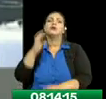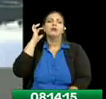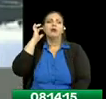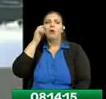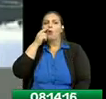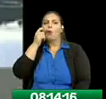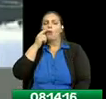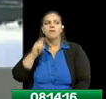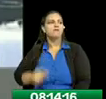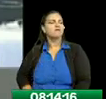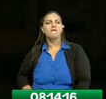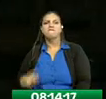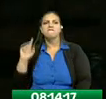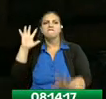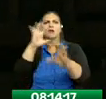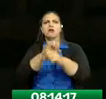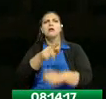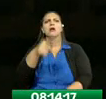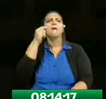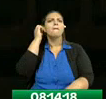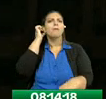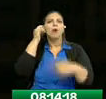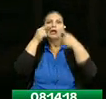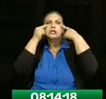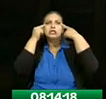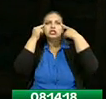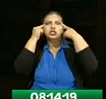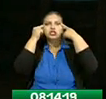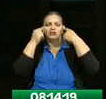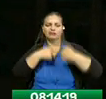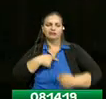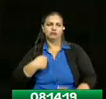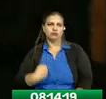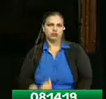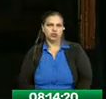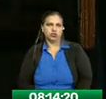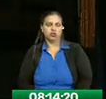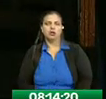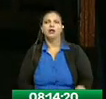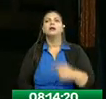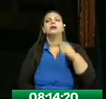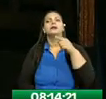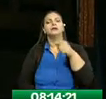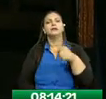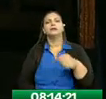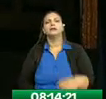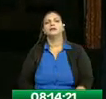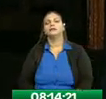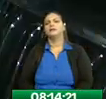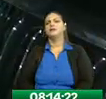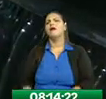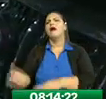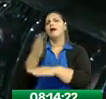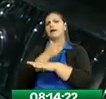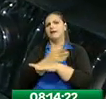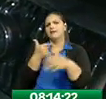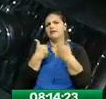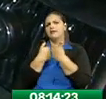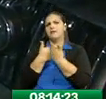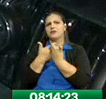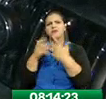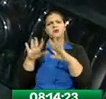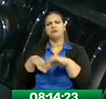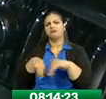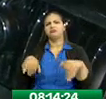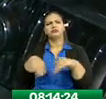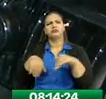de origen asiático, habría mantenido una relación de varios meses con el supuesto captor. En